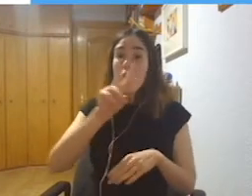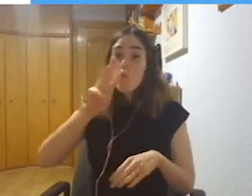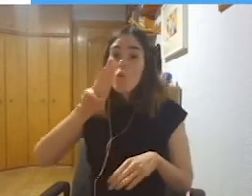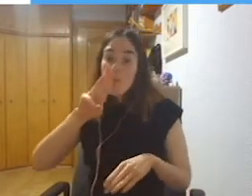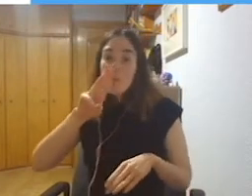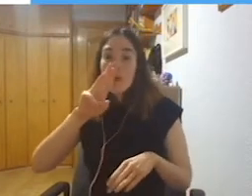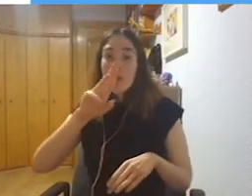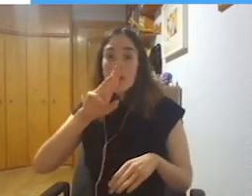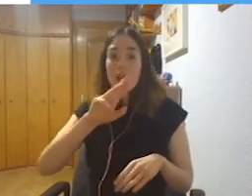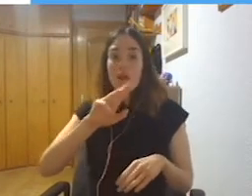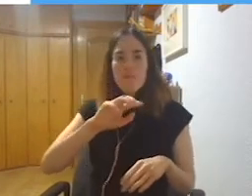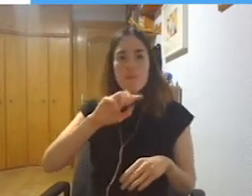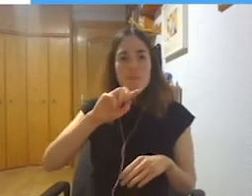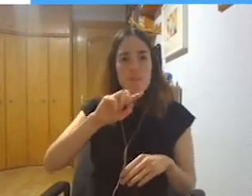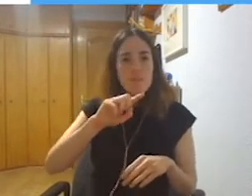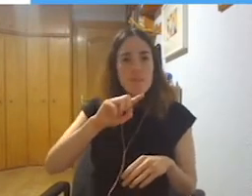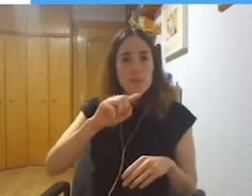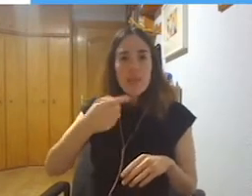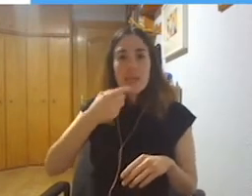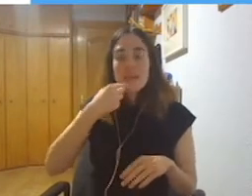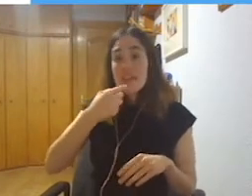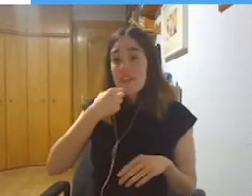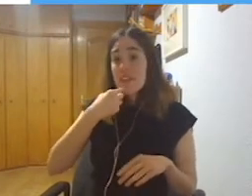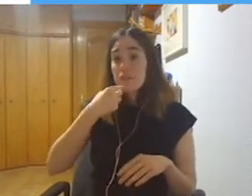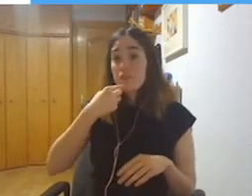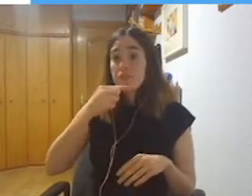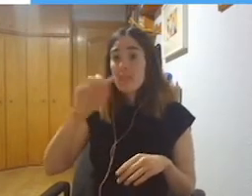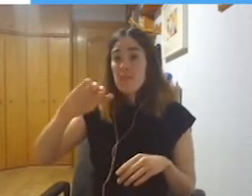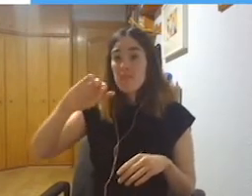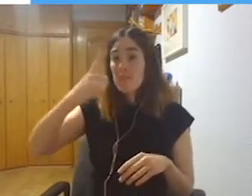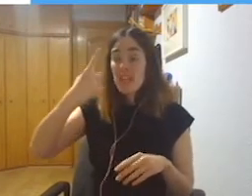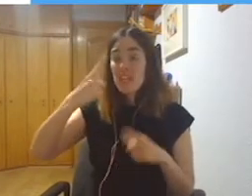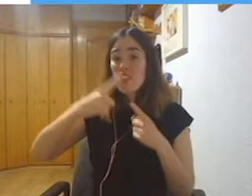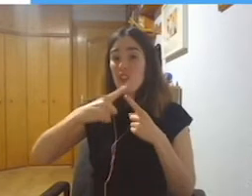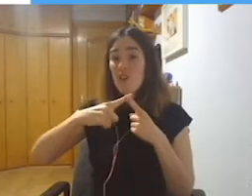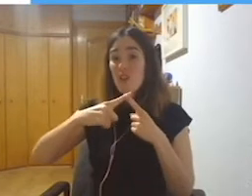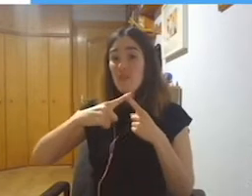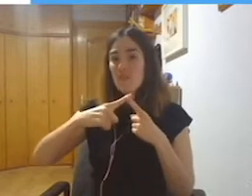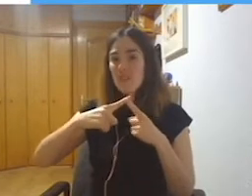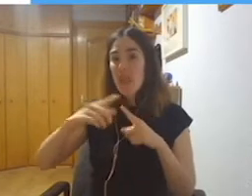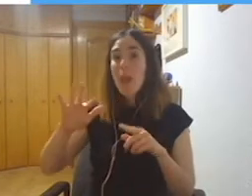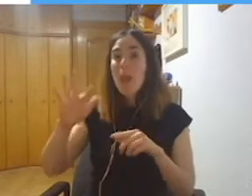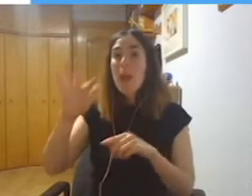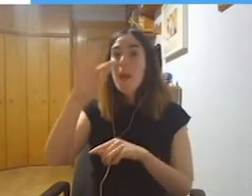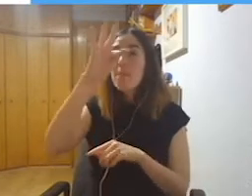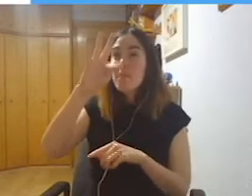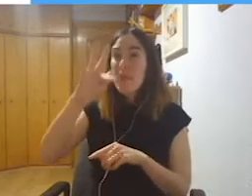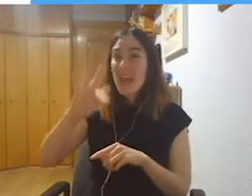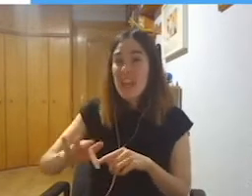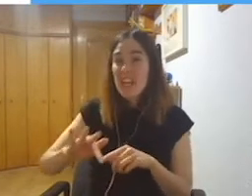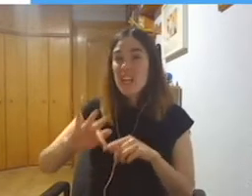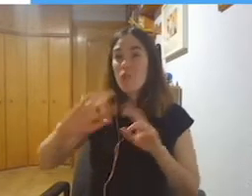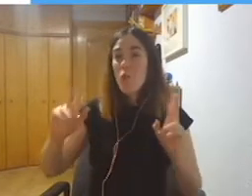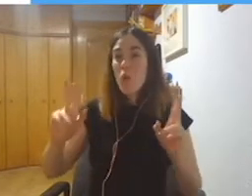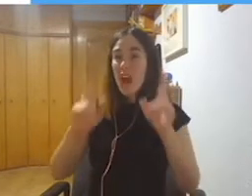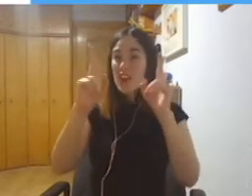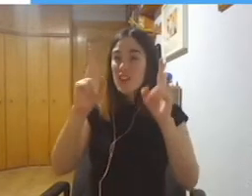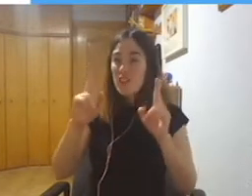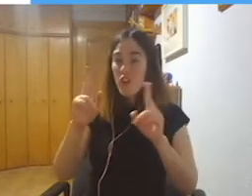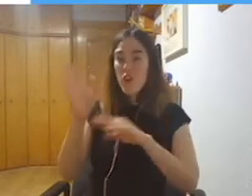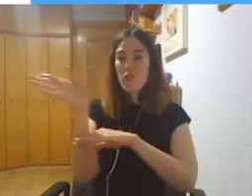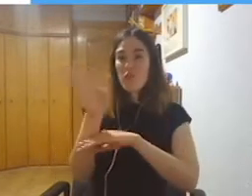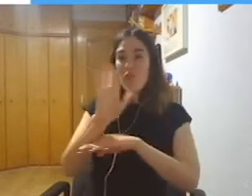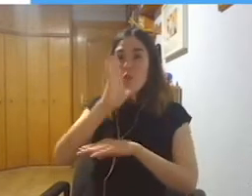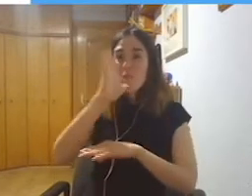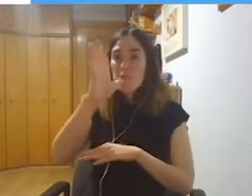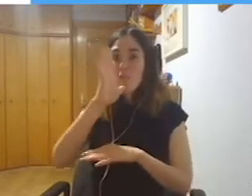Pues establece esta orden por primera vez que toda aquella película y cortometraje que opte